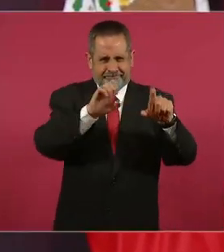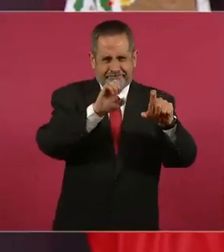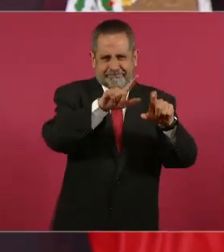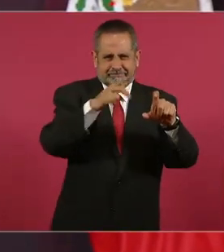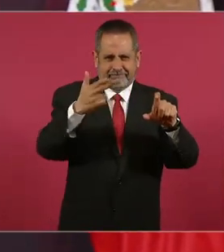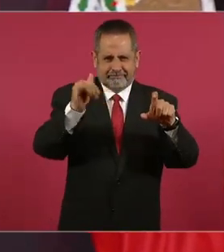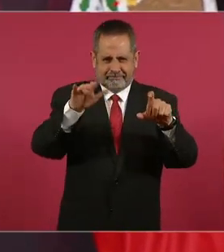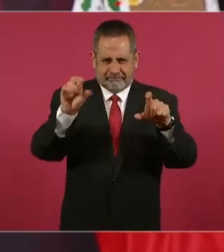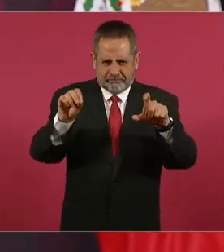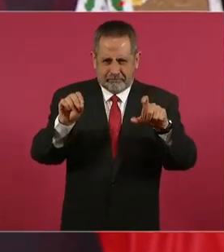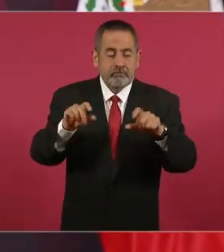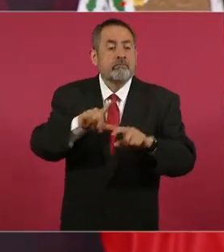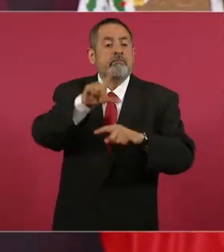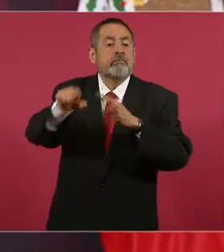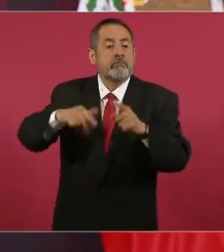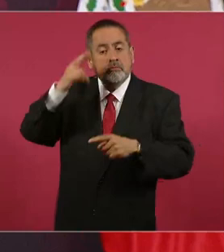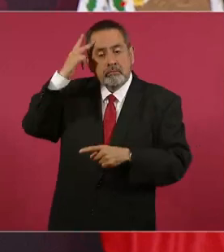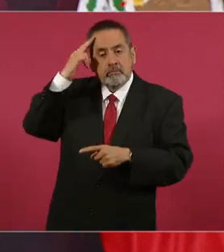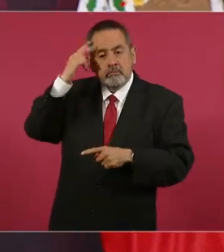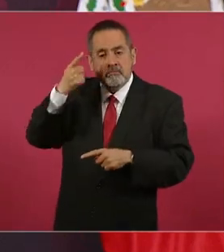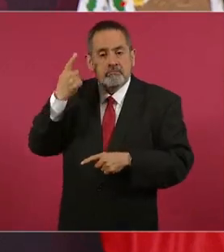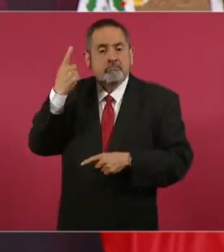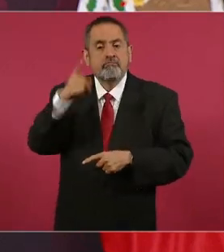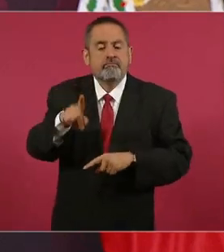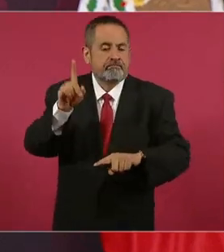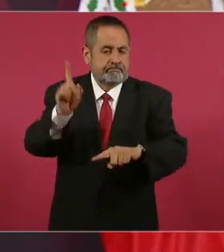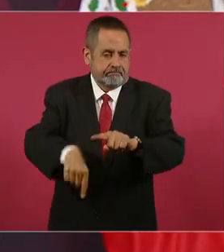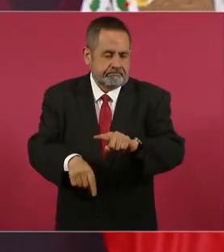hasta que Porfirio Díaz